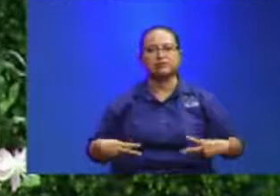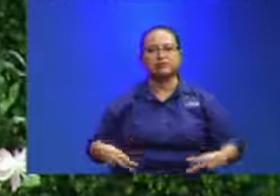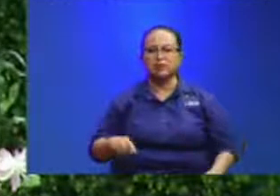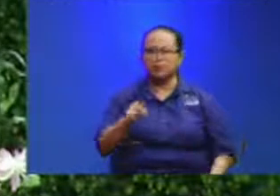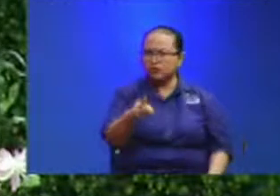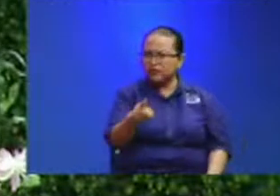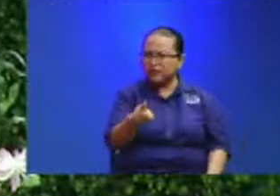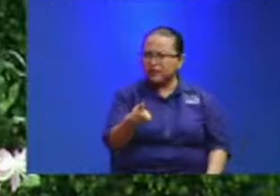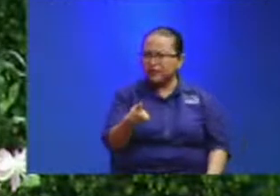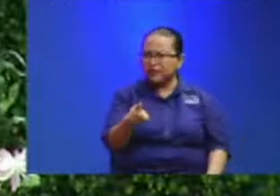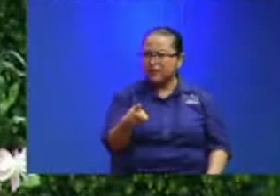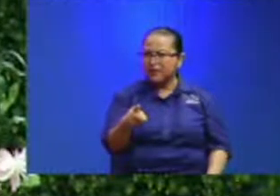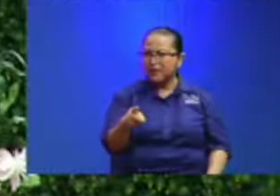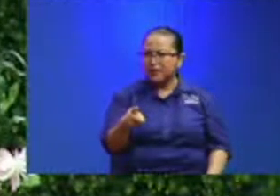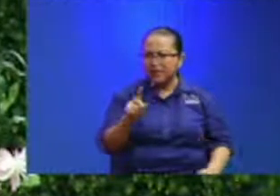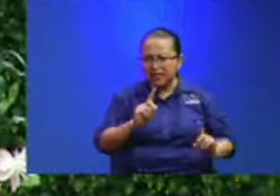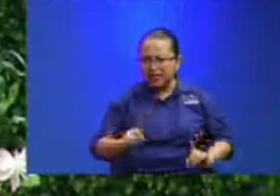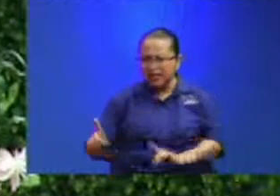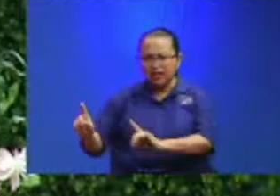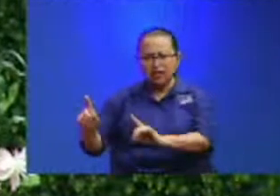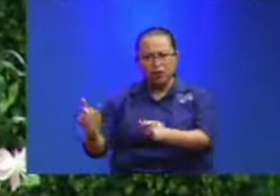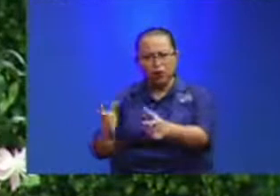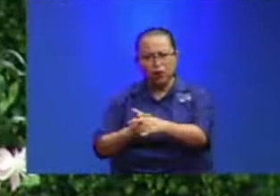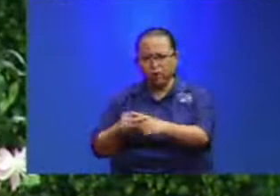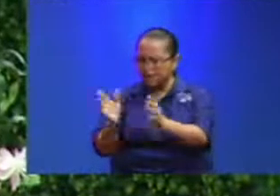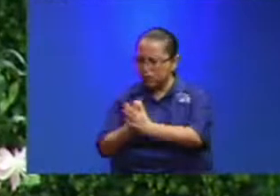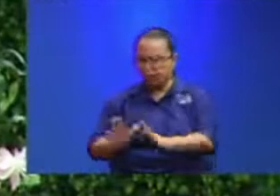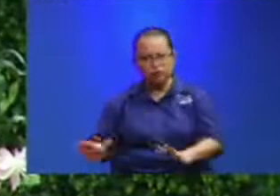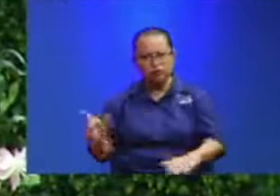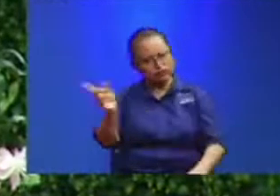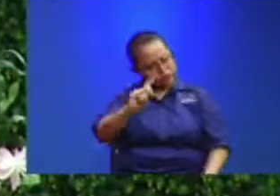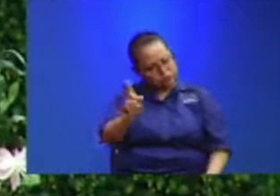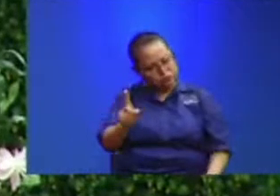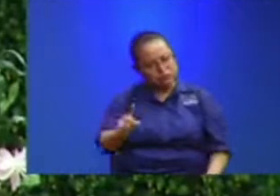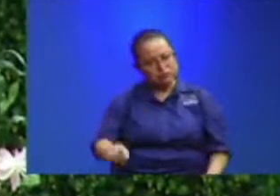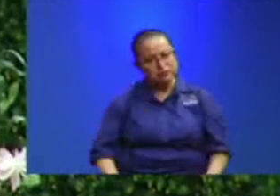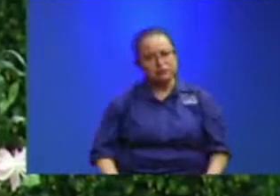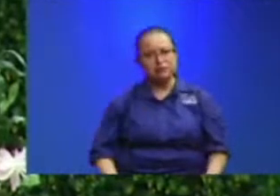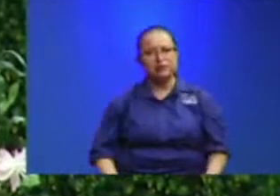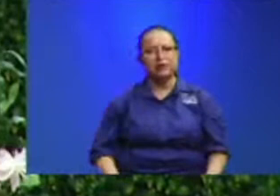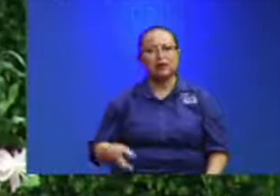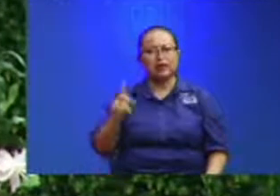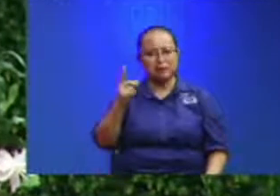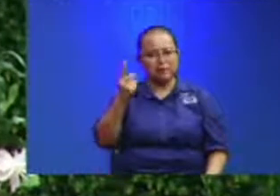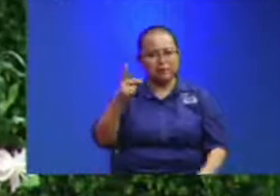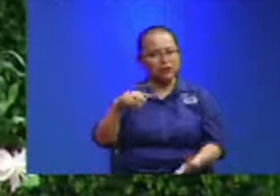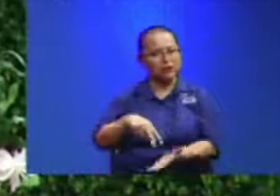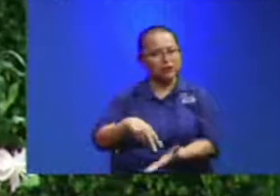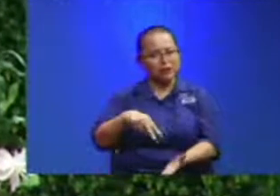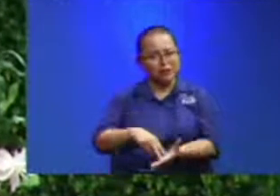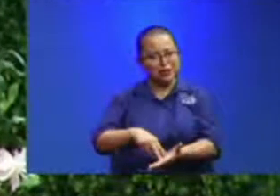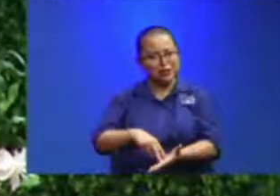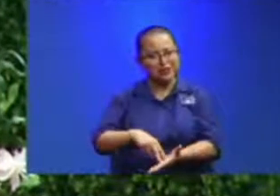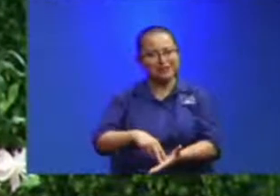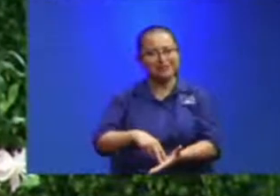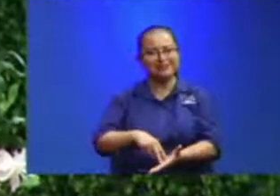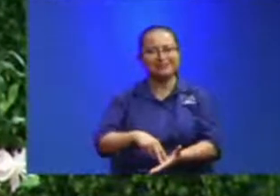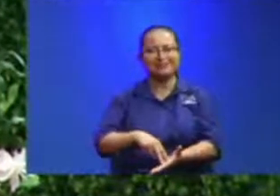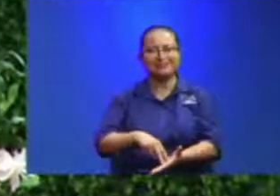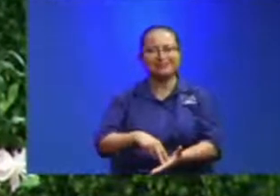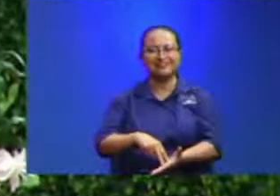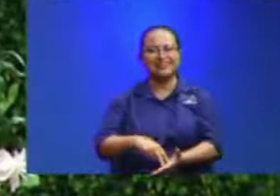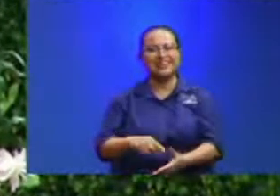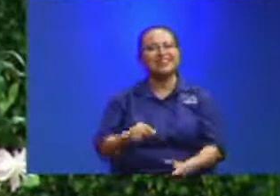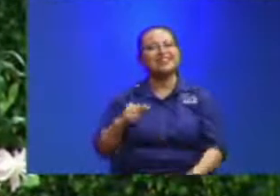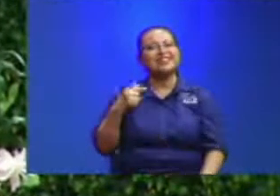con los muertos aunque dentro en el 1 del otro mes yo